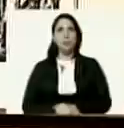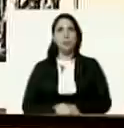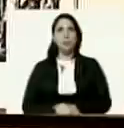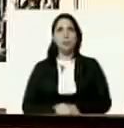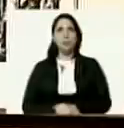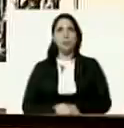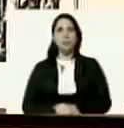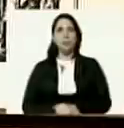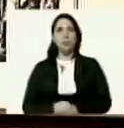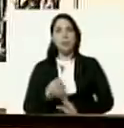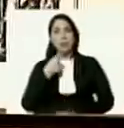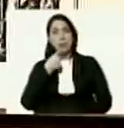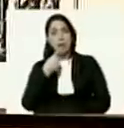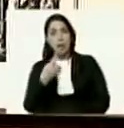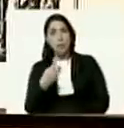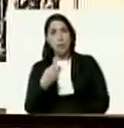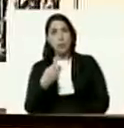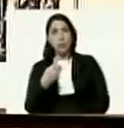Y digamos,